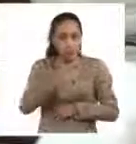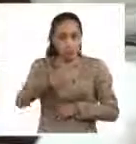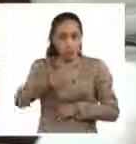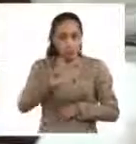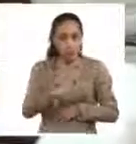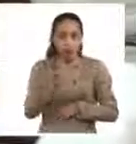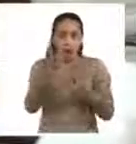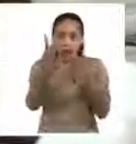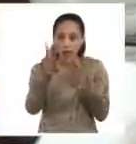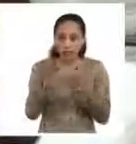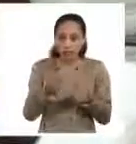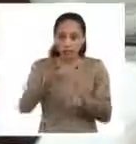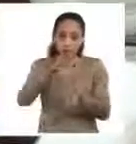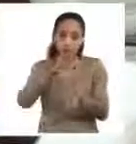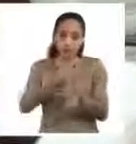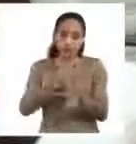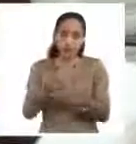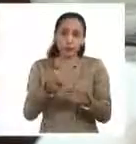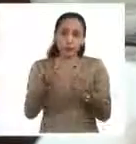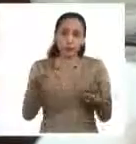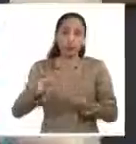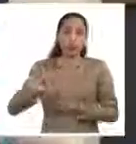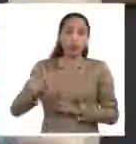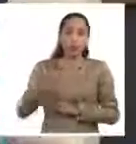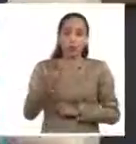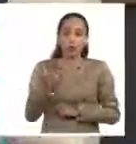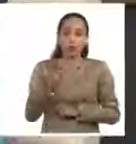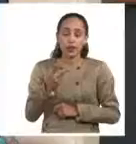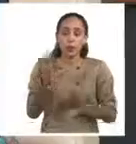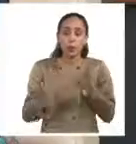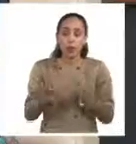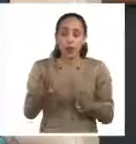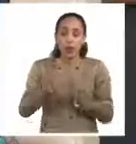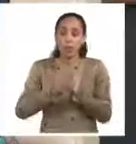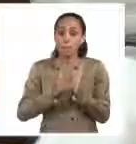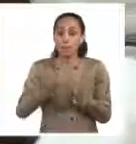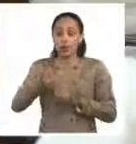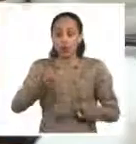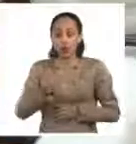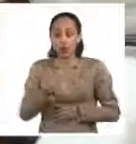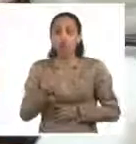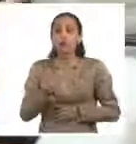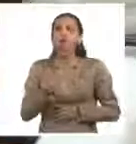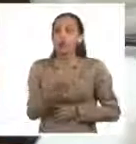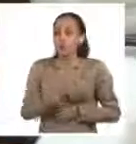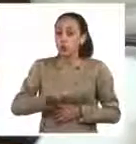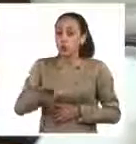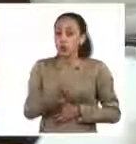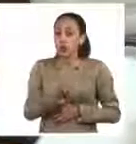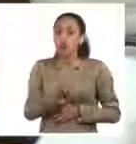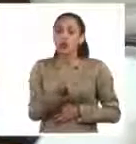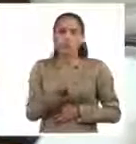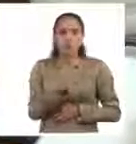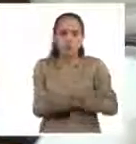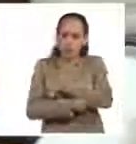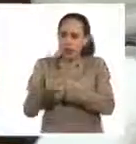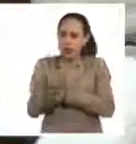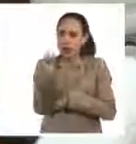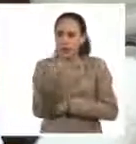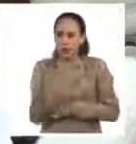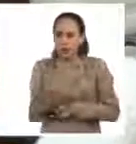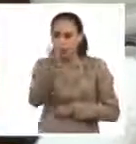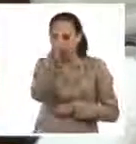las cifras diarias de contagios casi duplican las de junio. Un comportamiento similar analizó al que experimentan naciones como Italia,